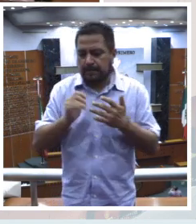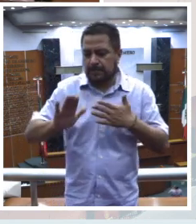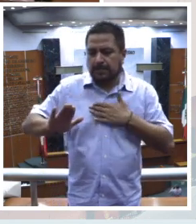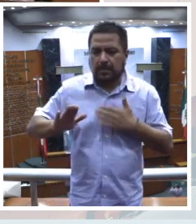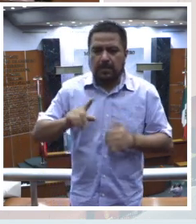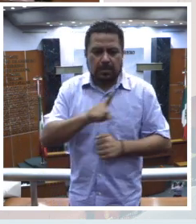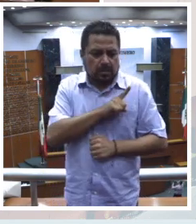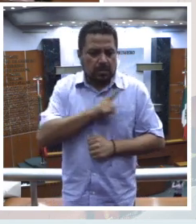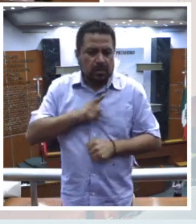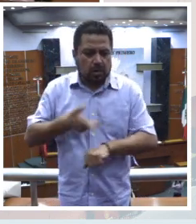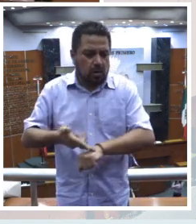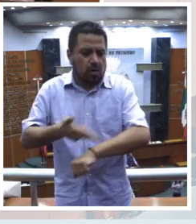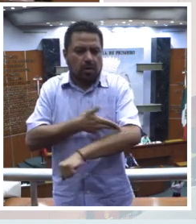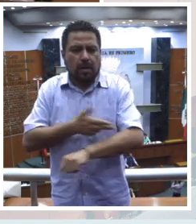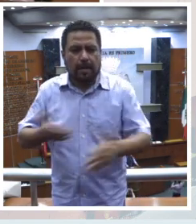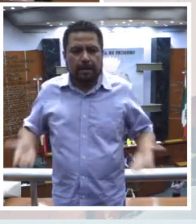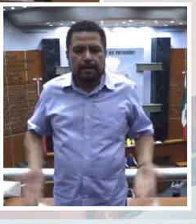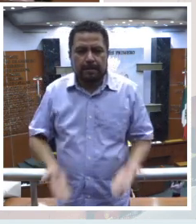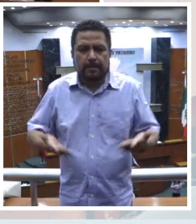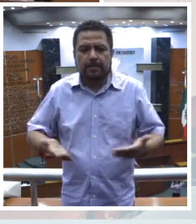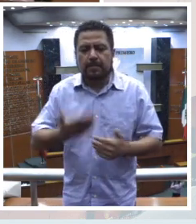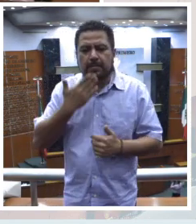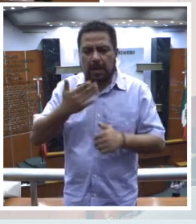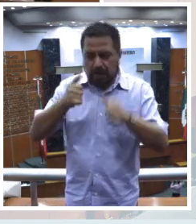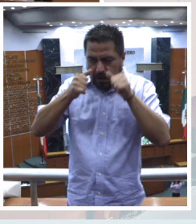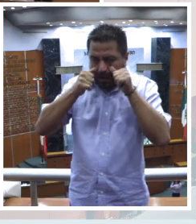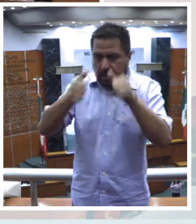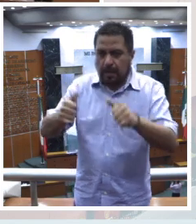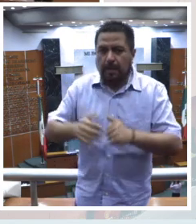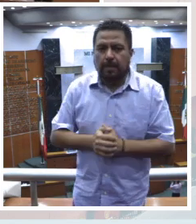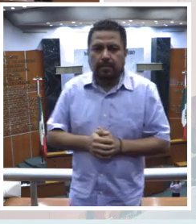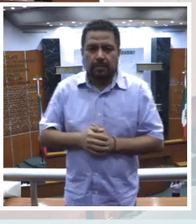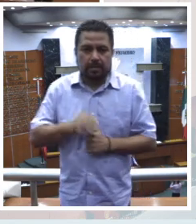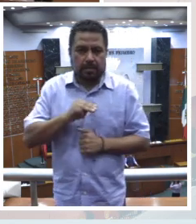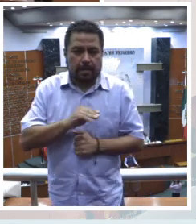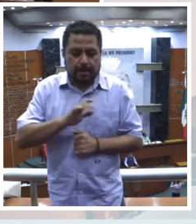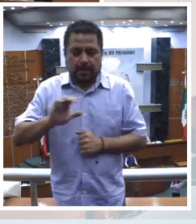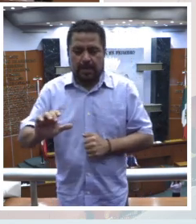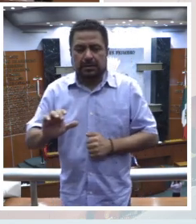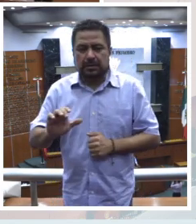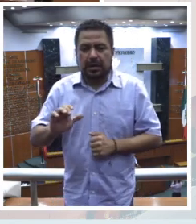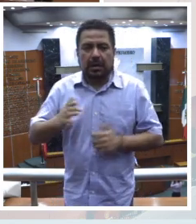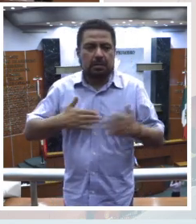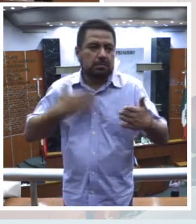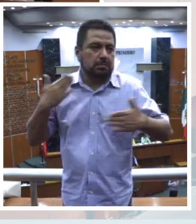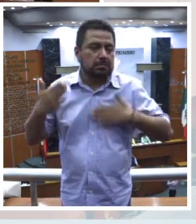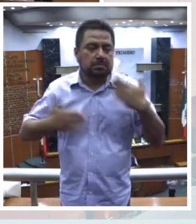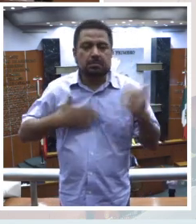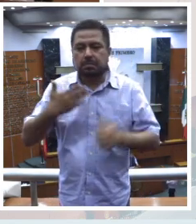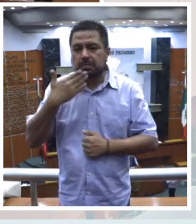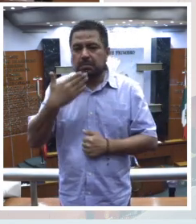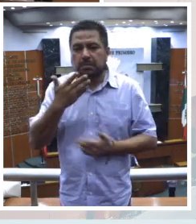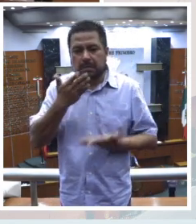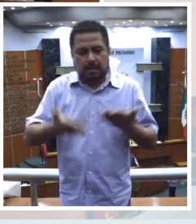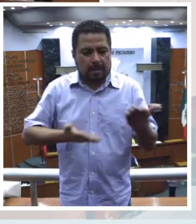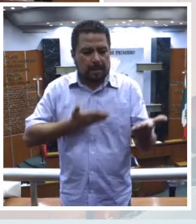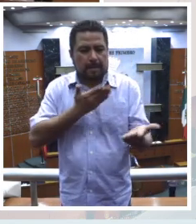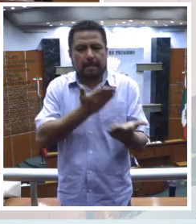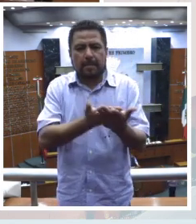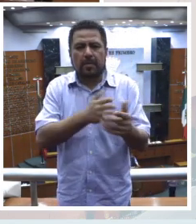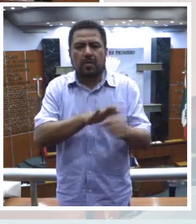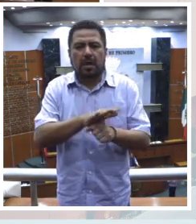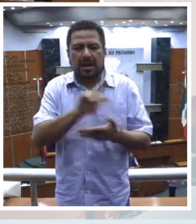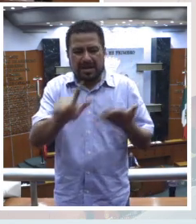nos honra poder impulsar para que se cumpla. Desde Movimiento Ciudadano celebramos el planteamiento de